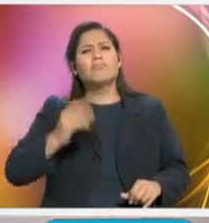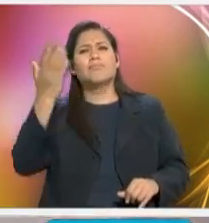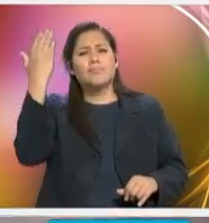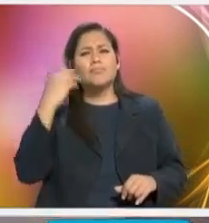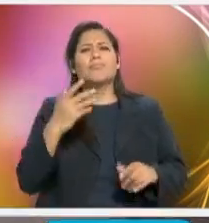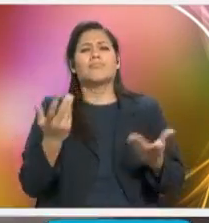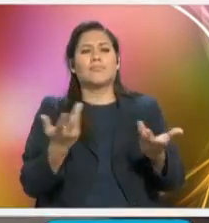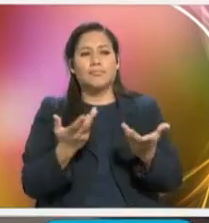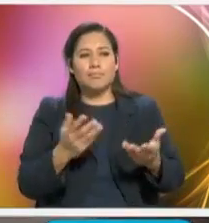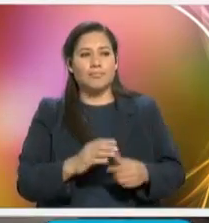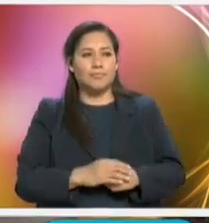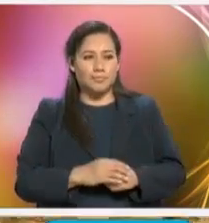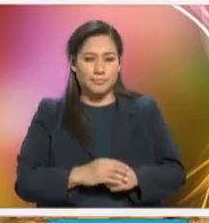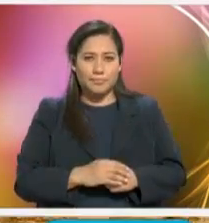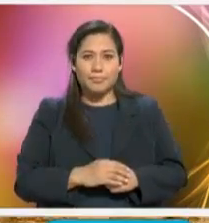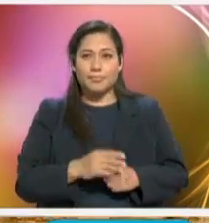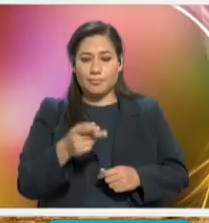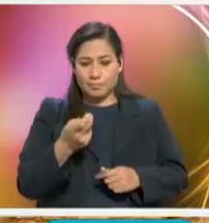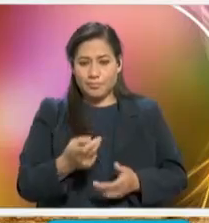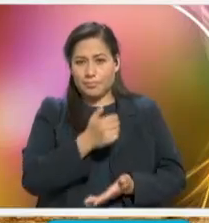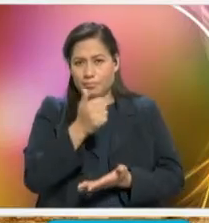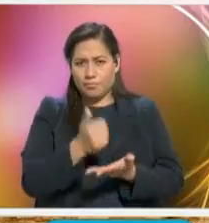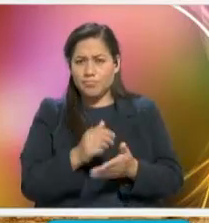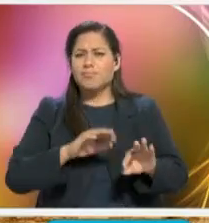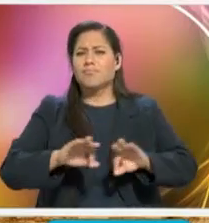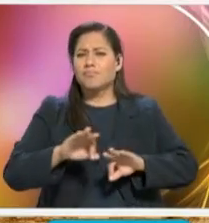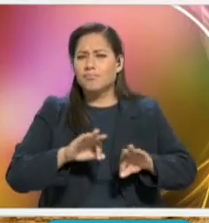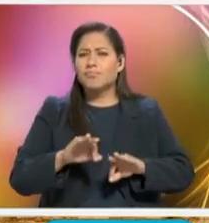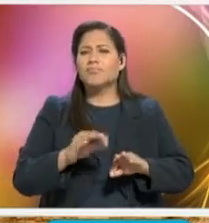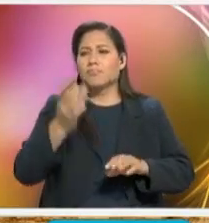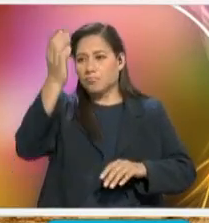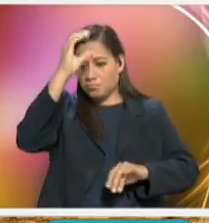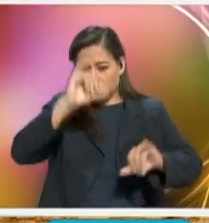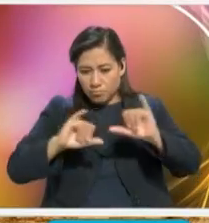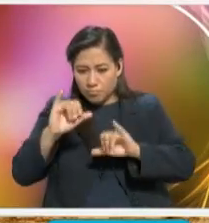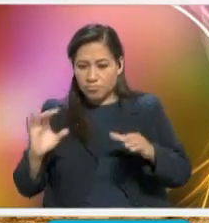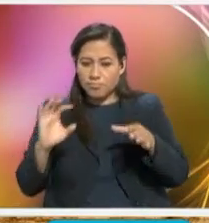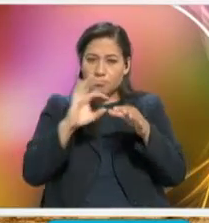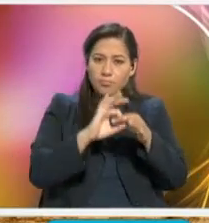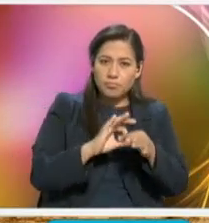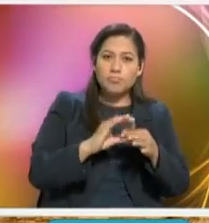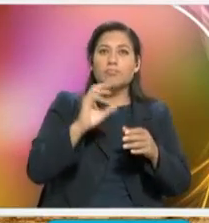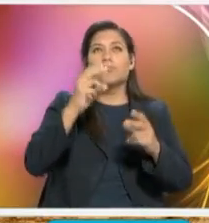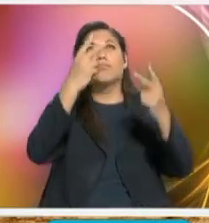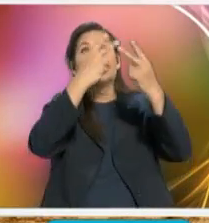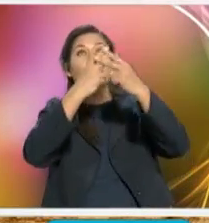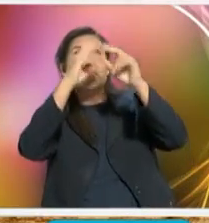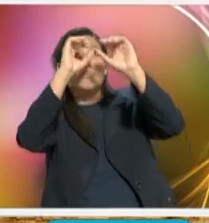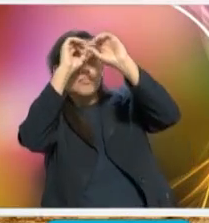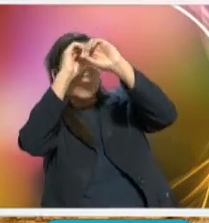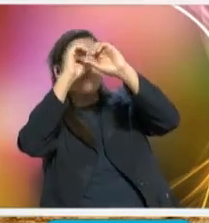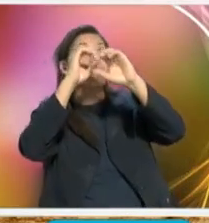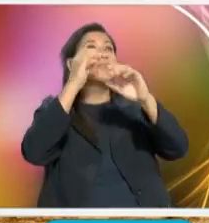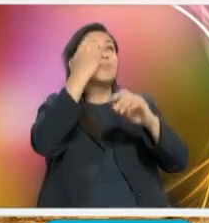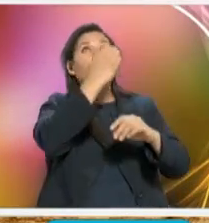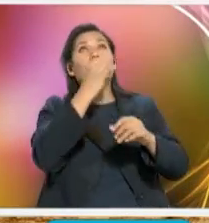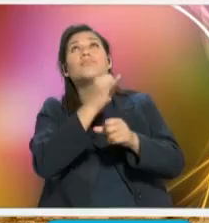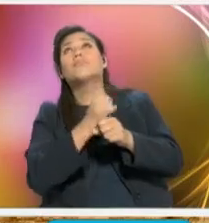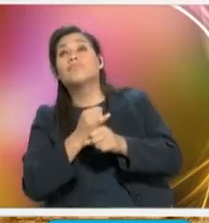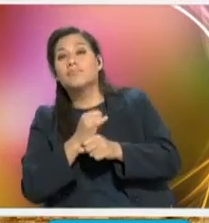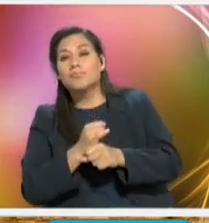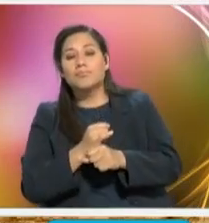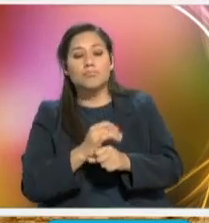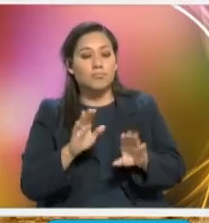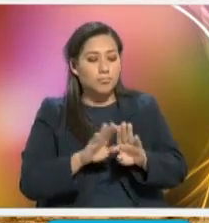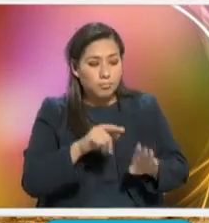nuestros en esta ciudad y cómo vinculaban la ciencia o cómo vinculaban la astronomía al quehacer y al desarrollo de